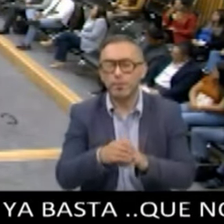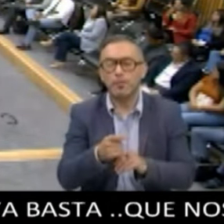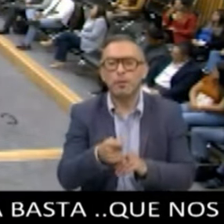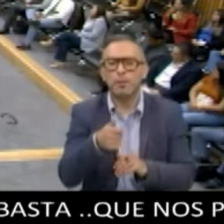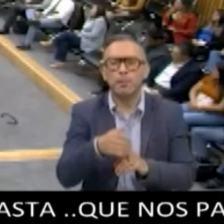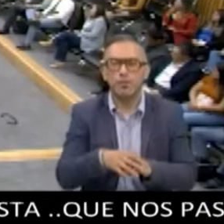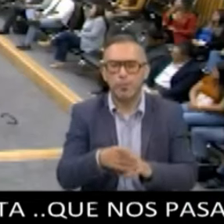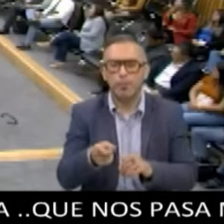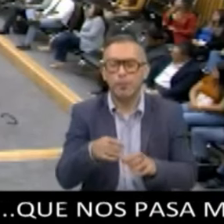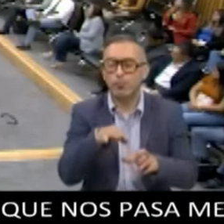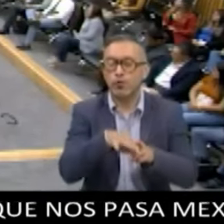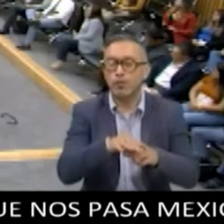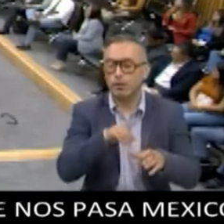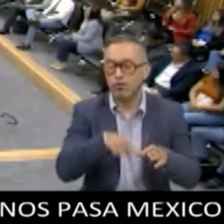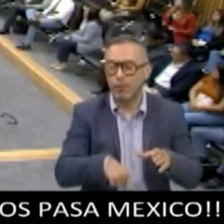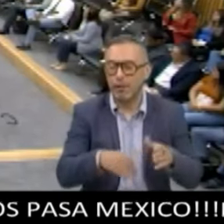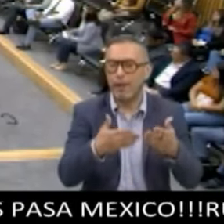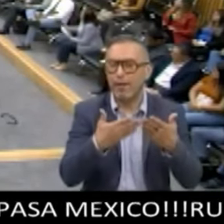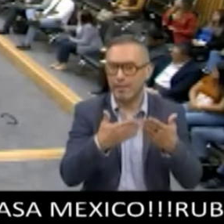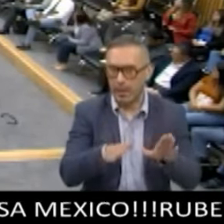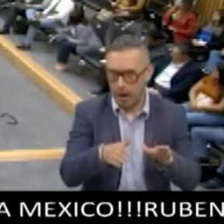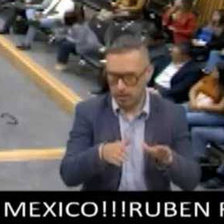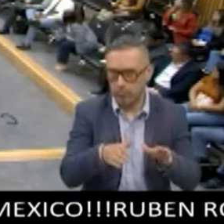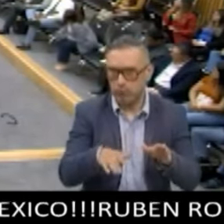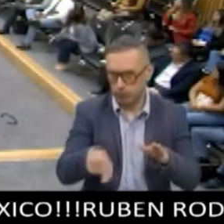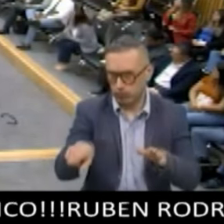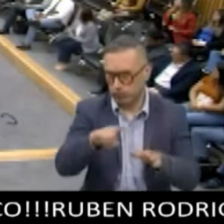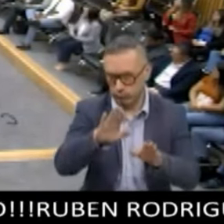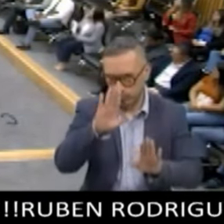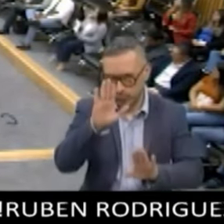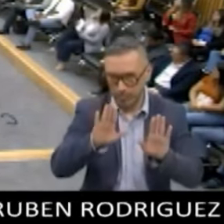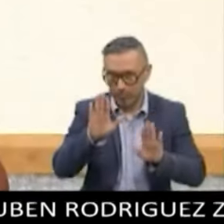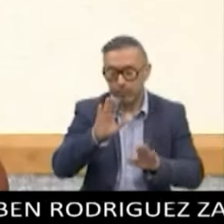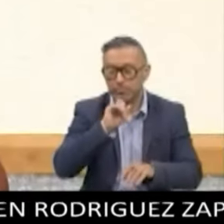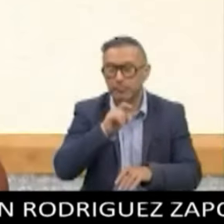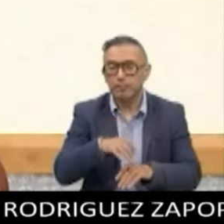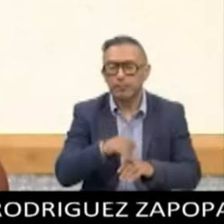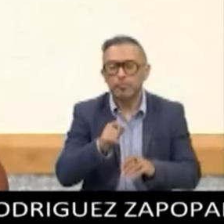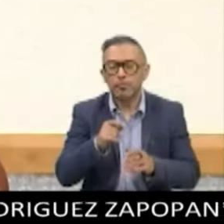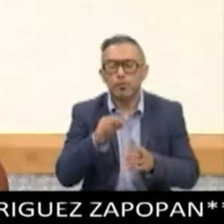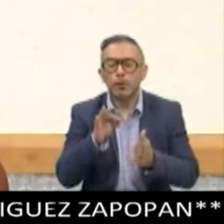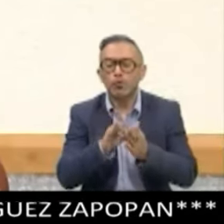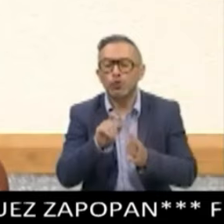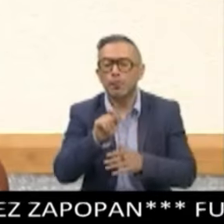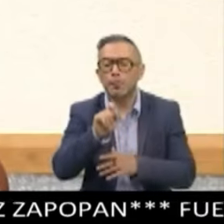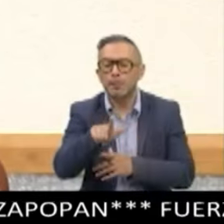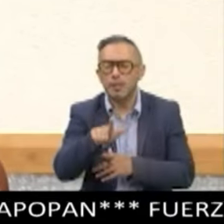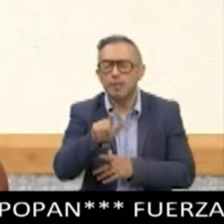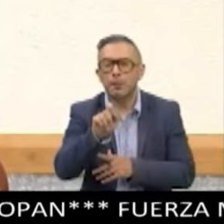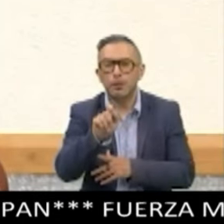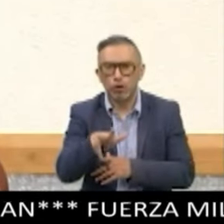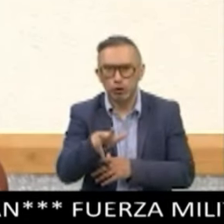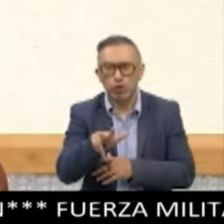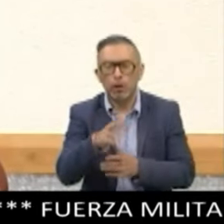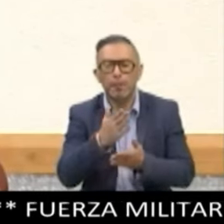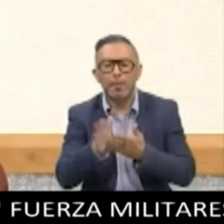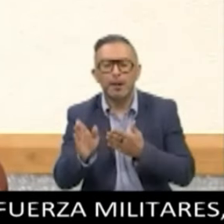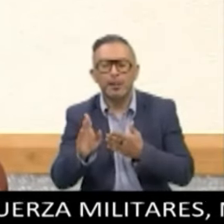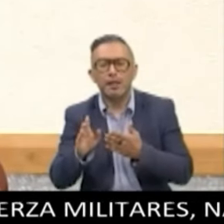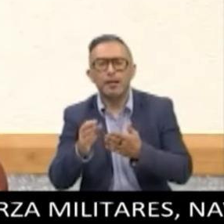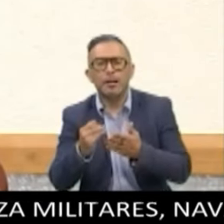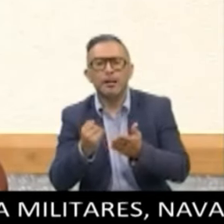considerados aquí Qué pasa las encargad duría no dejan de hacer su trabajo tienen las